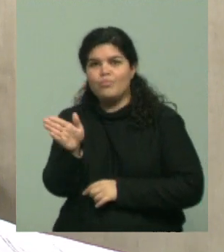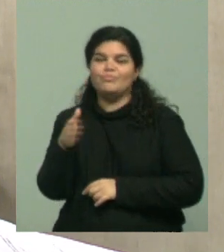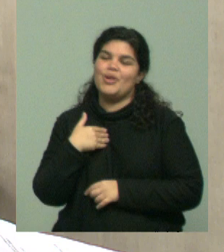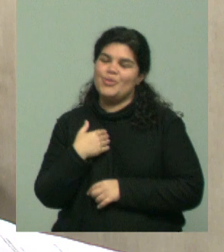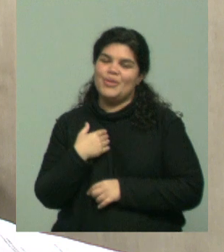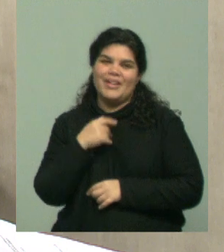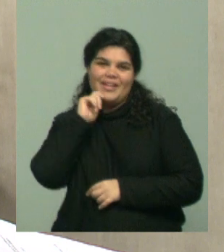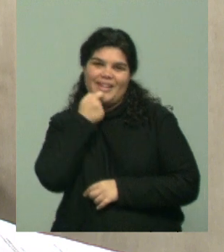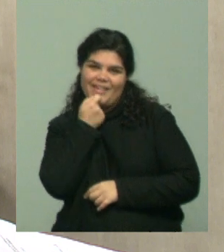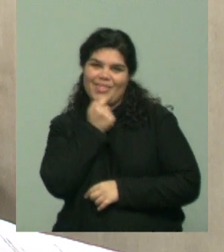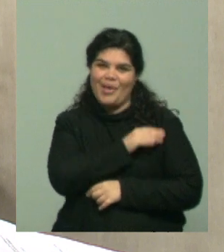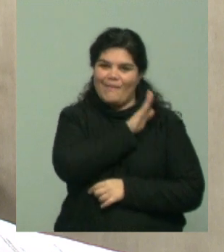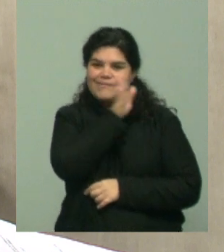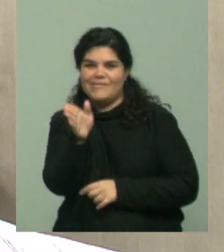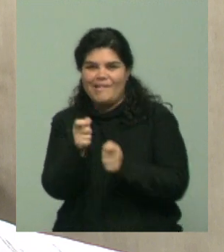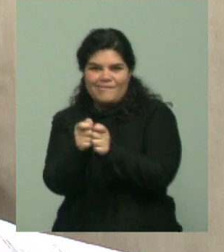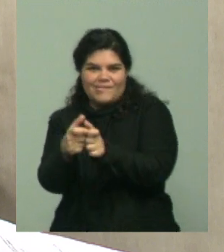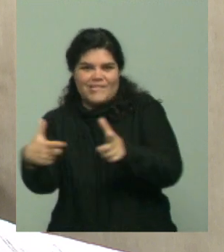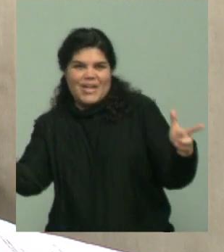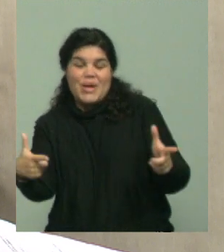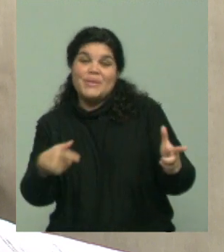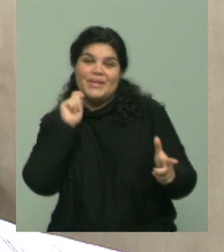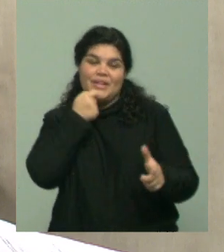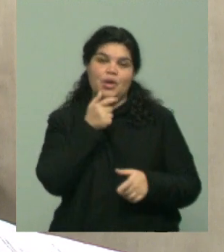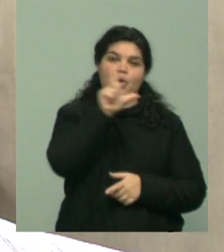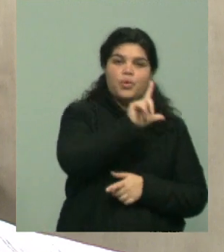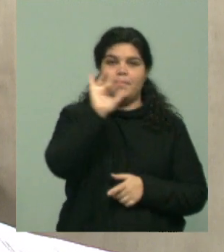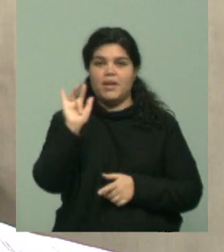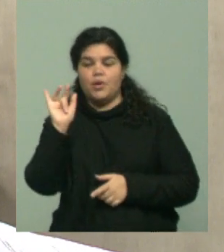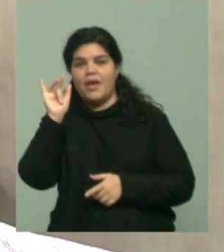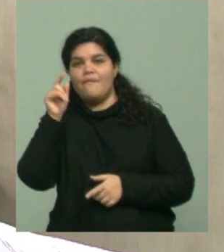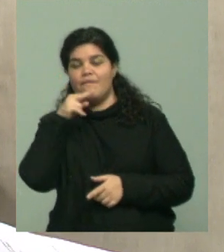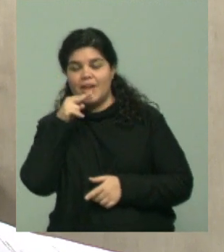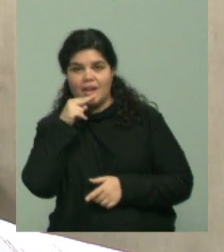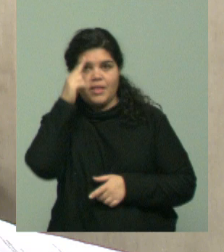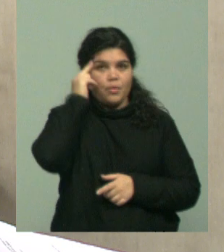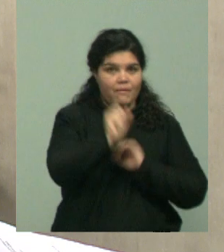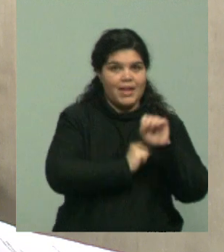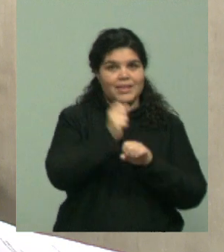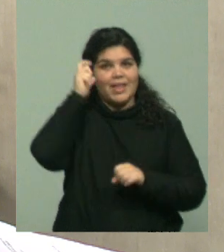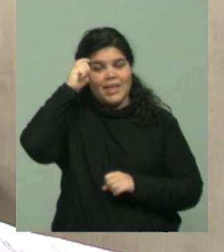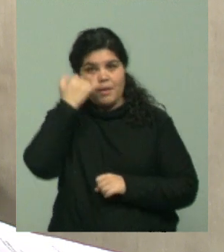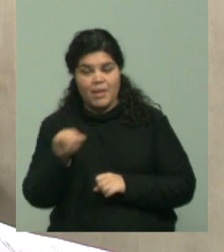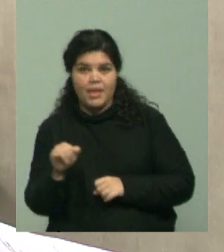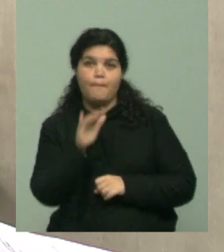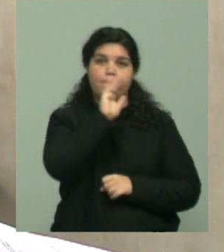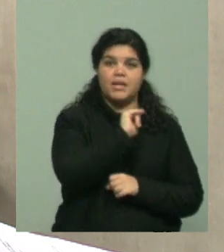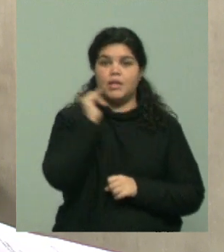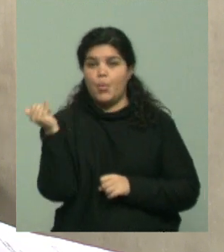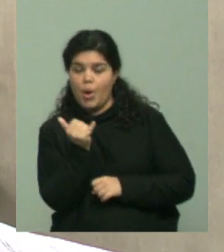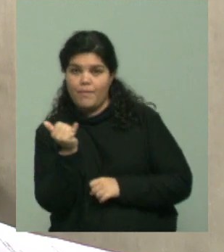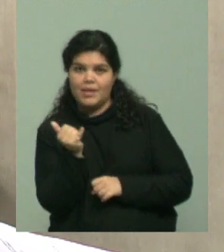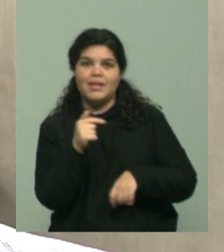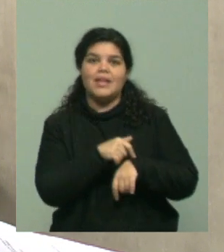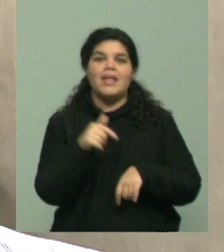bueno, le brindamos lo mejor. Lunes, miércoles y viernes de 9 a 10.30 uh-huh. y martes y jueves de